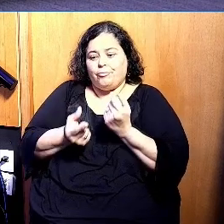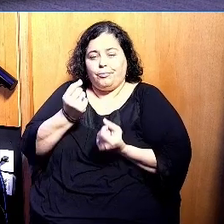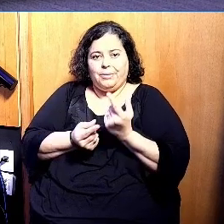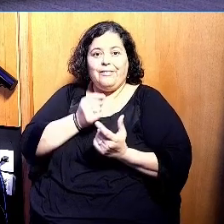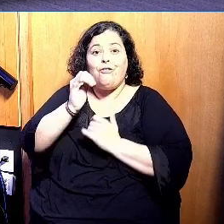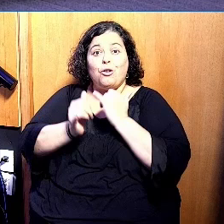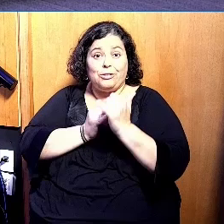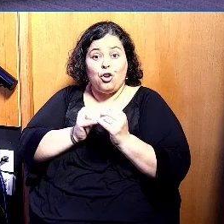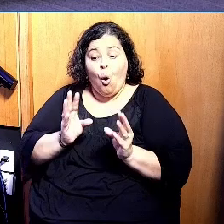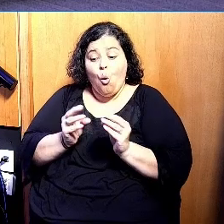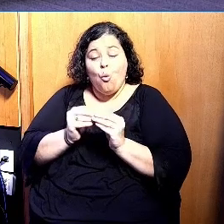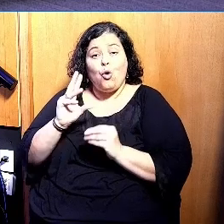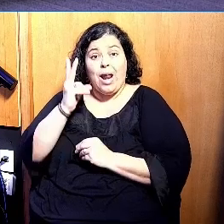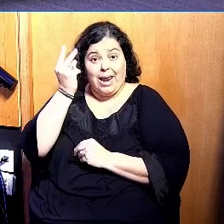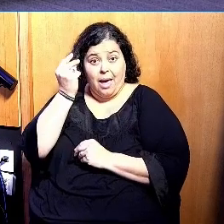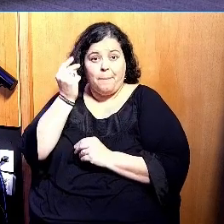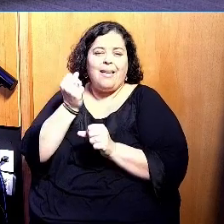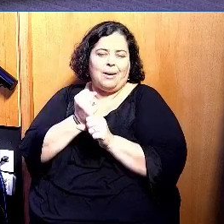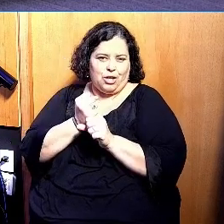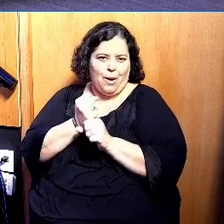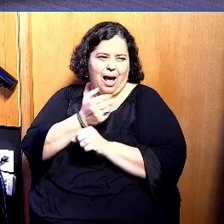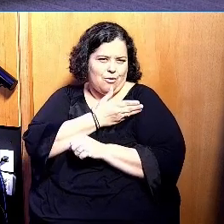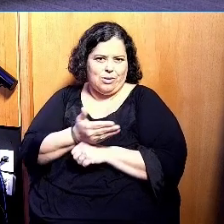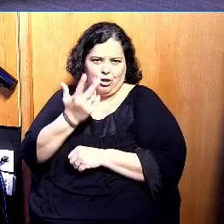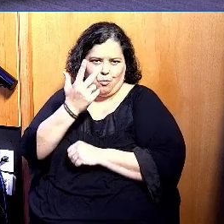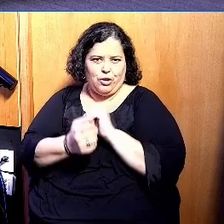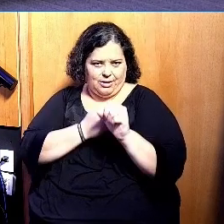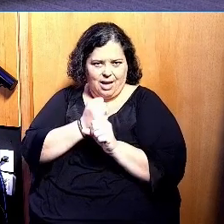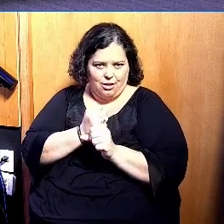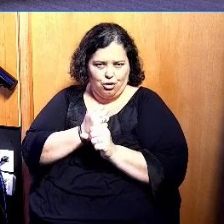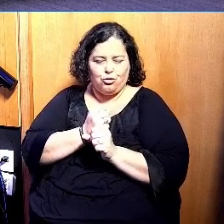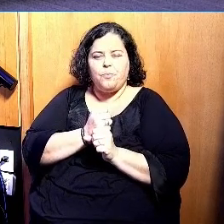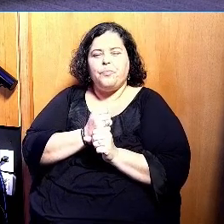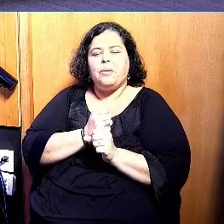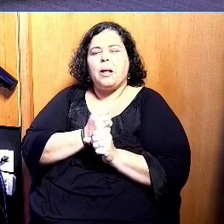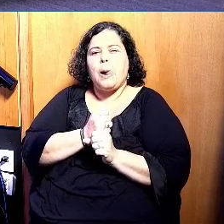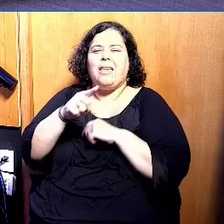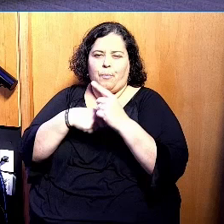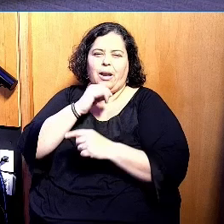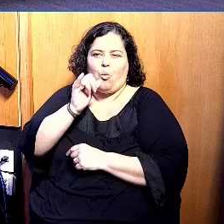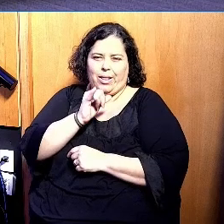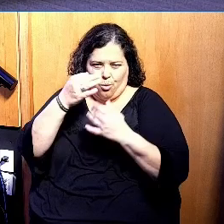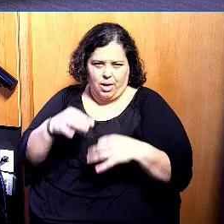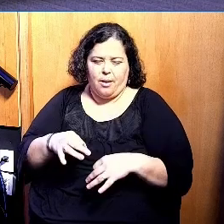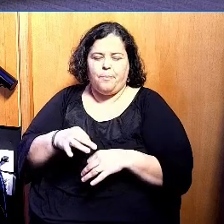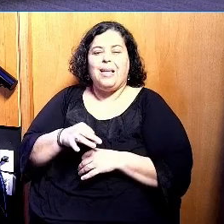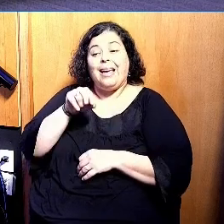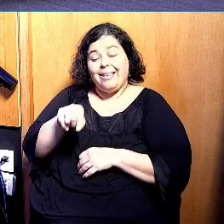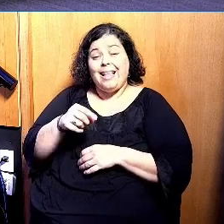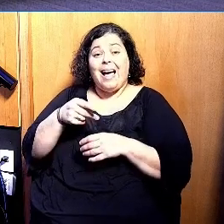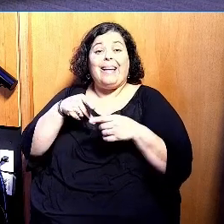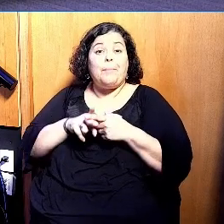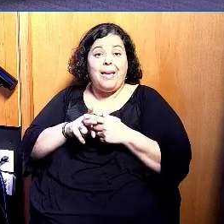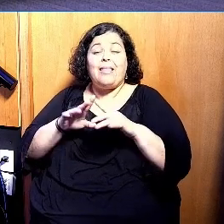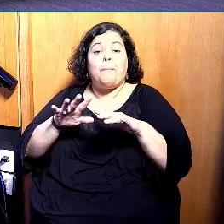casi 3 años en una herramienta que es el monitor de centros. Más adelante igual les cuento un poquito más, pero es una herramienta